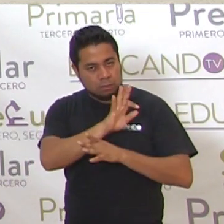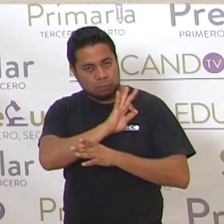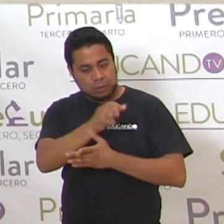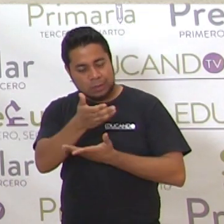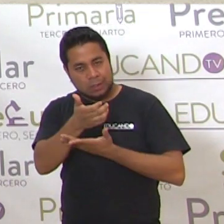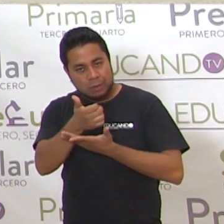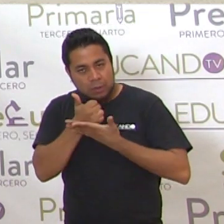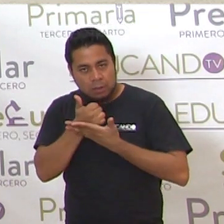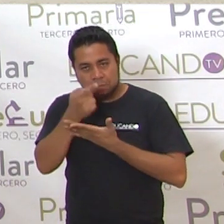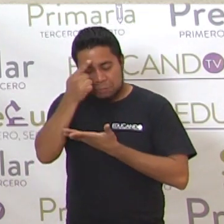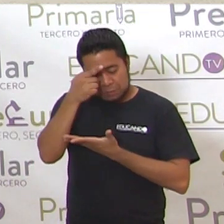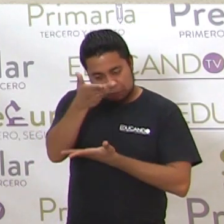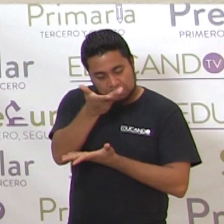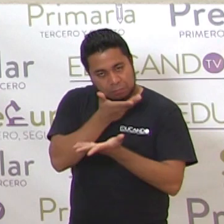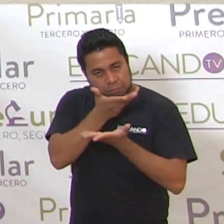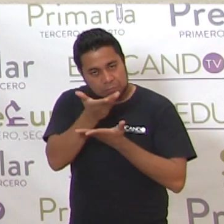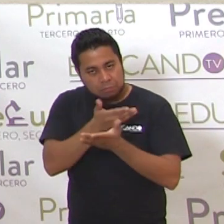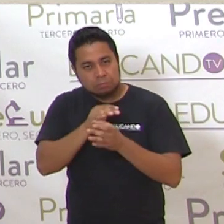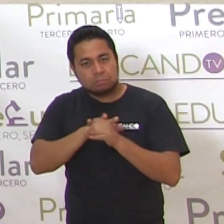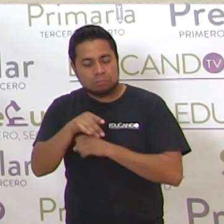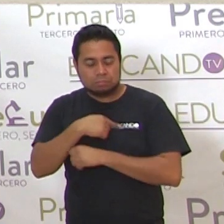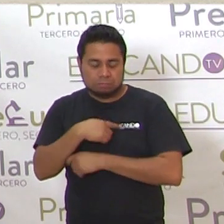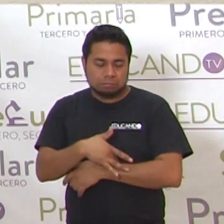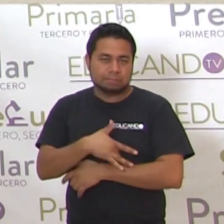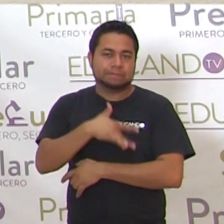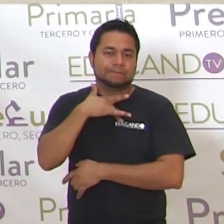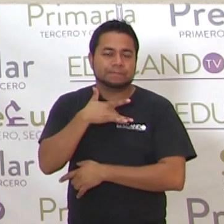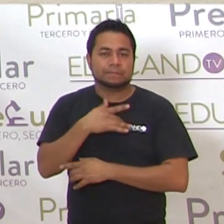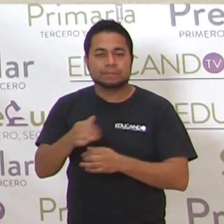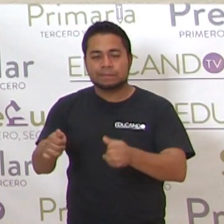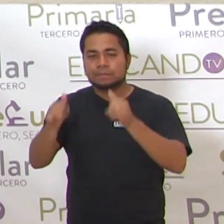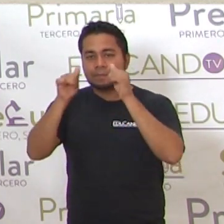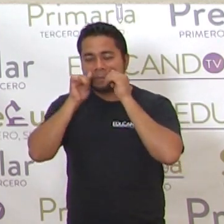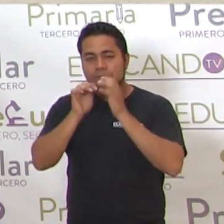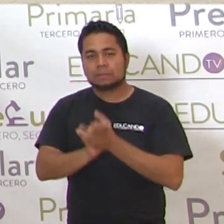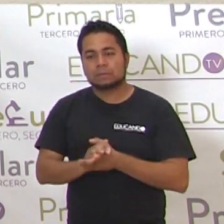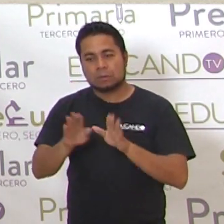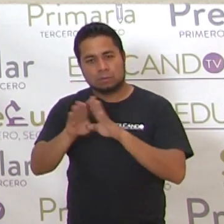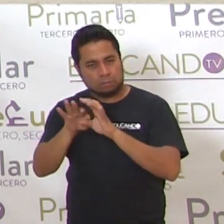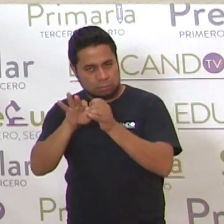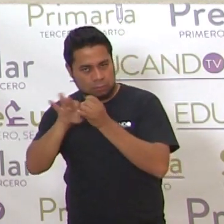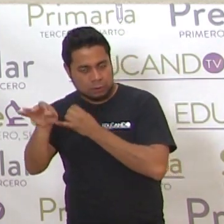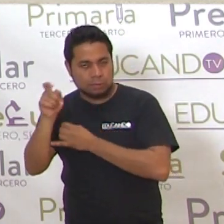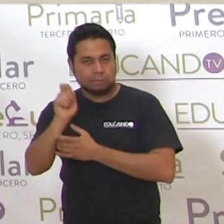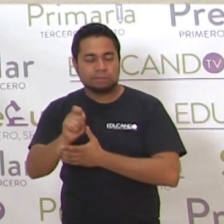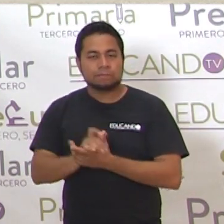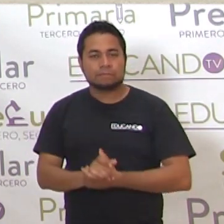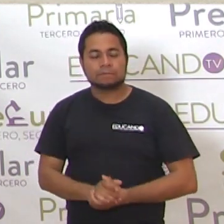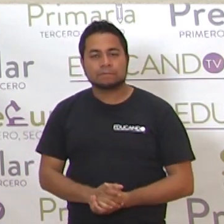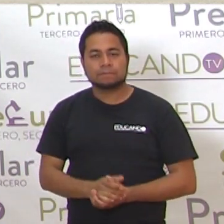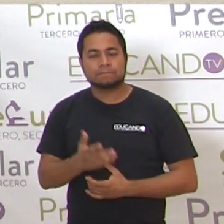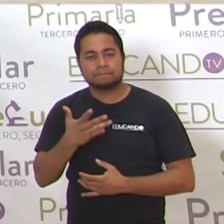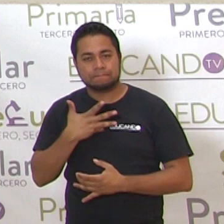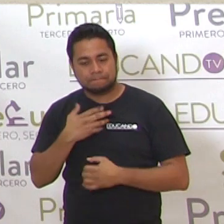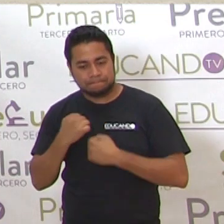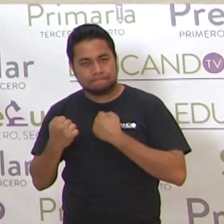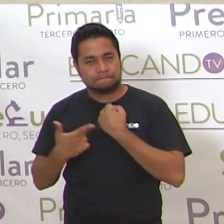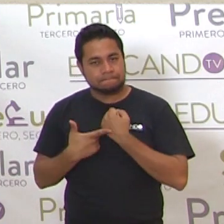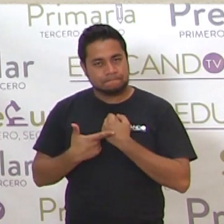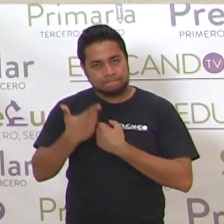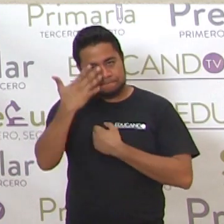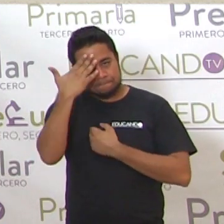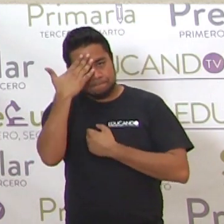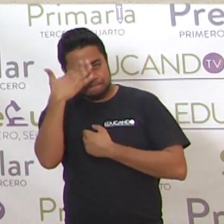a poder compartir lo que nosotros que era mucha atención y como último tenemos algo que conocemos